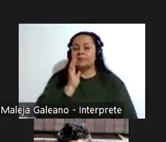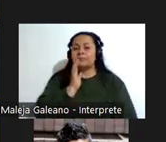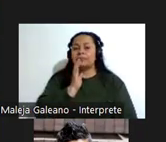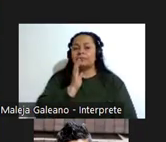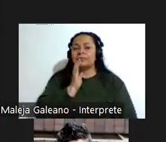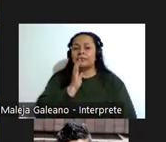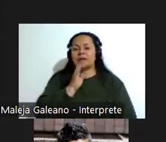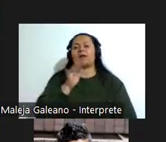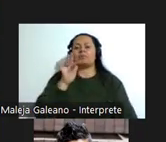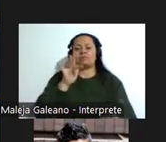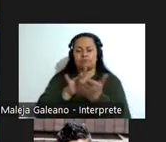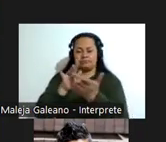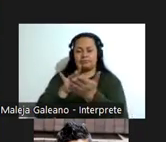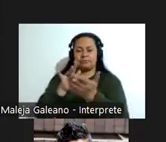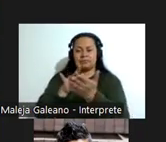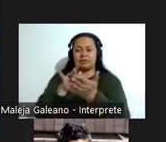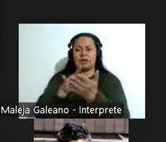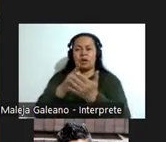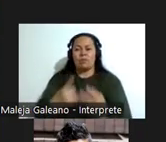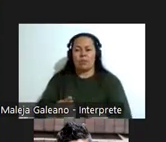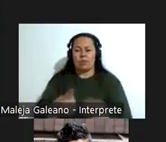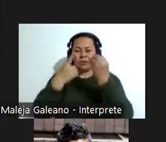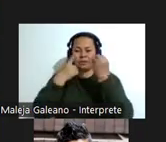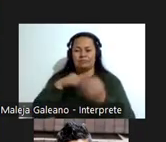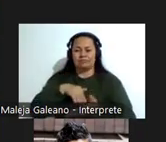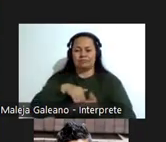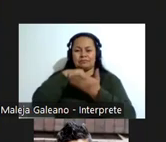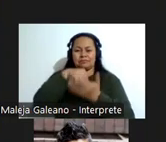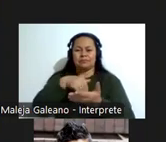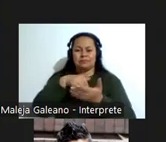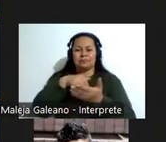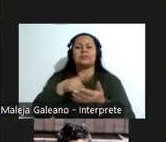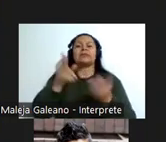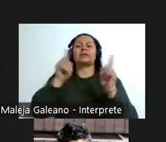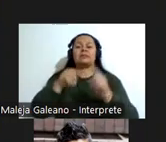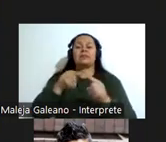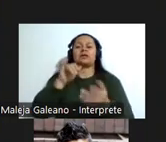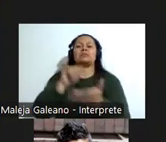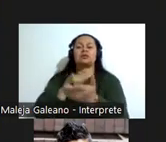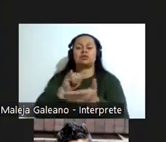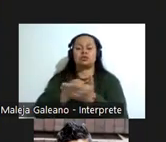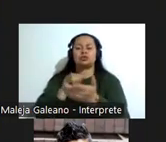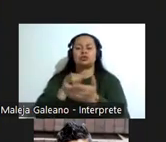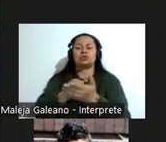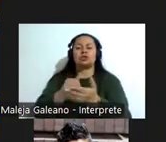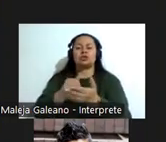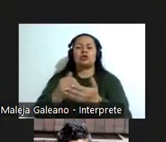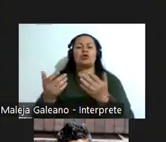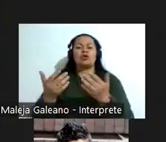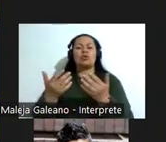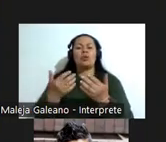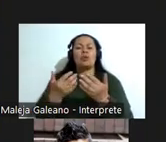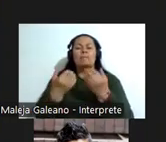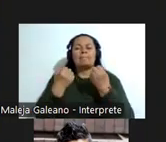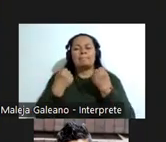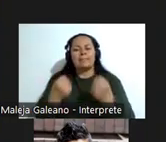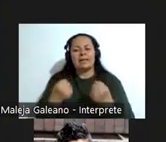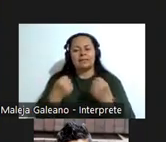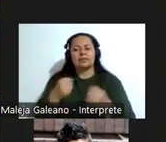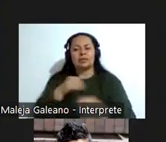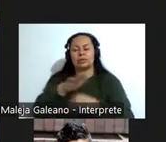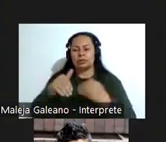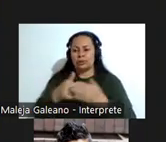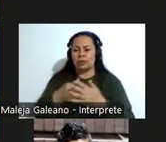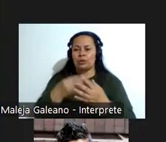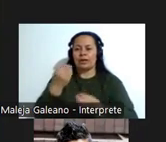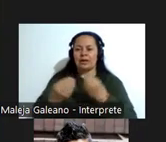implica una postura política y situada, implica una postura encarnada para hacer contrapeso a todo aquello que es totalizante y